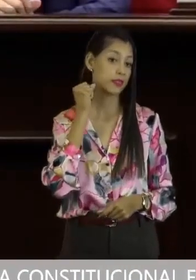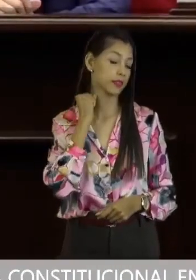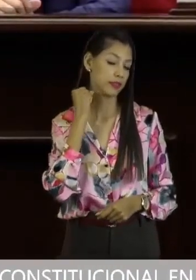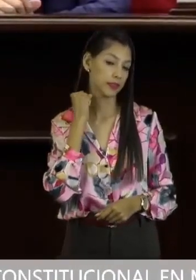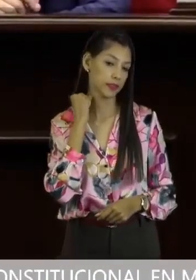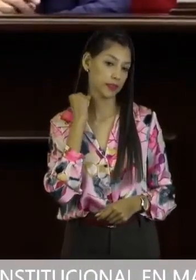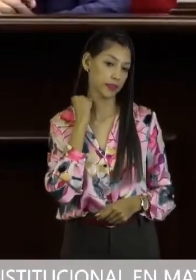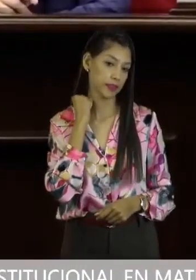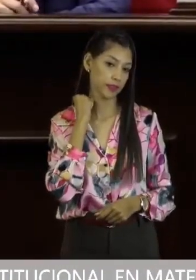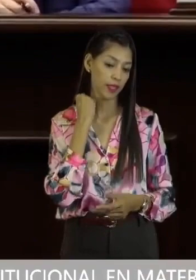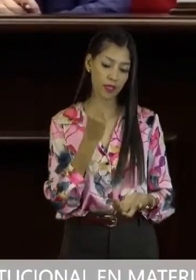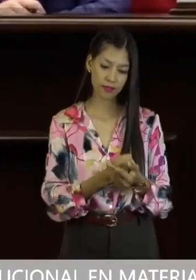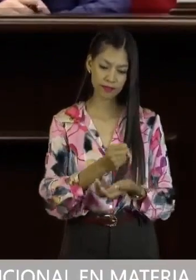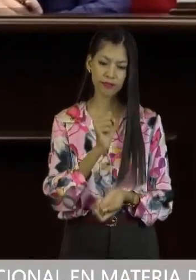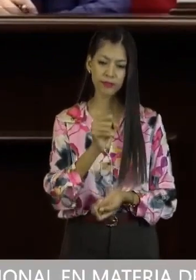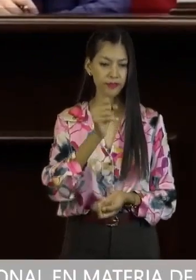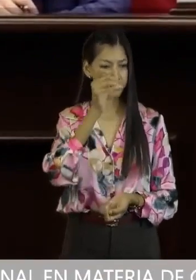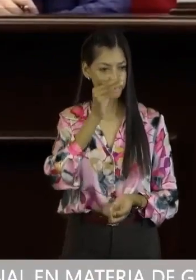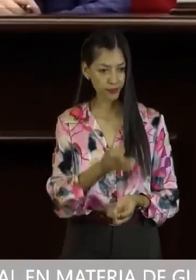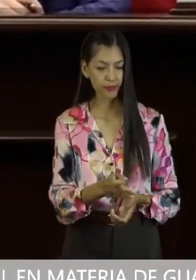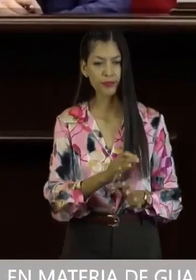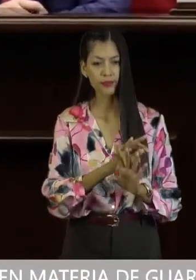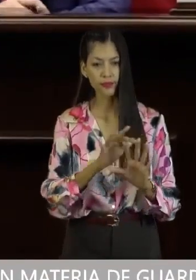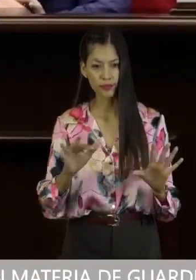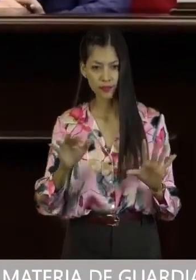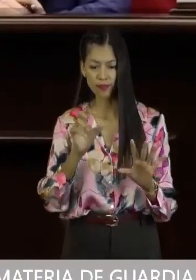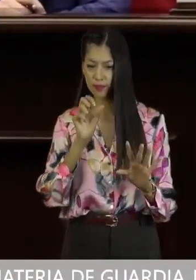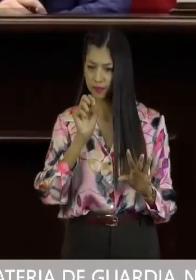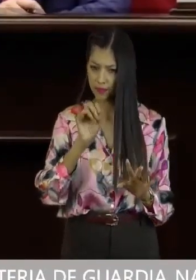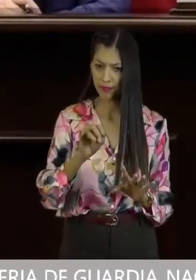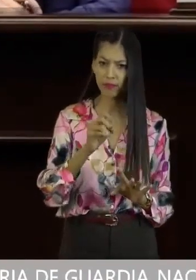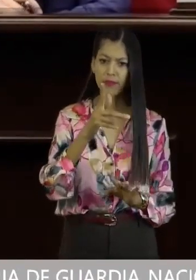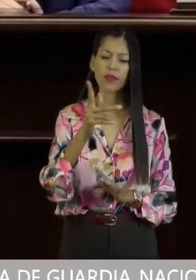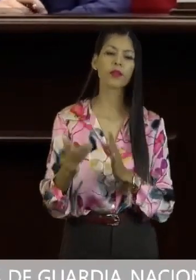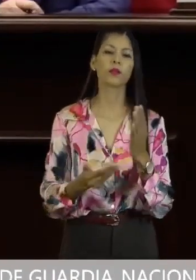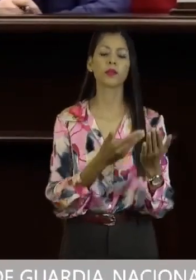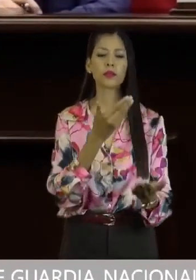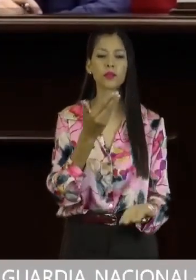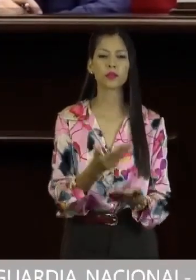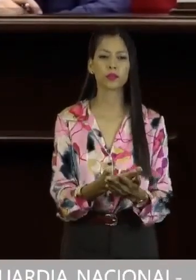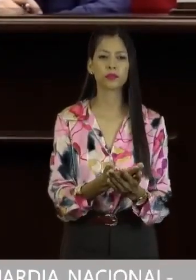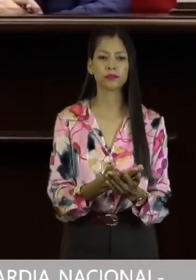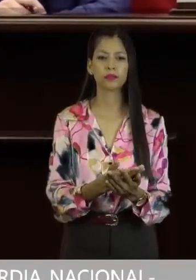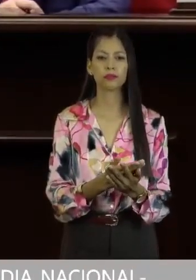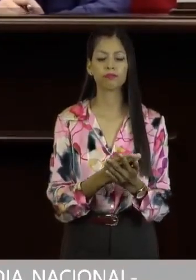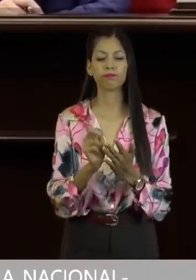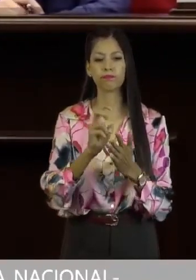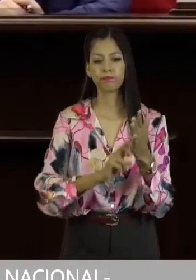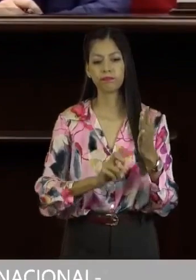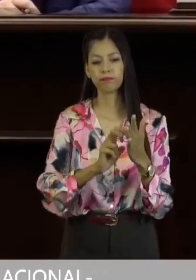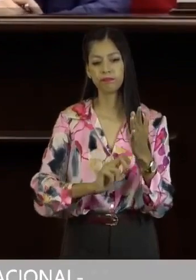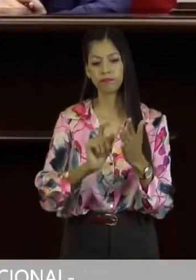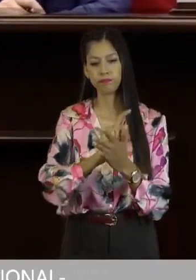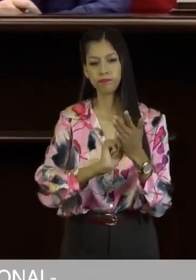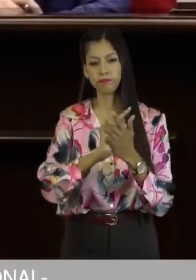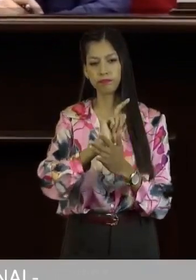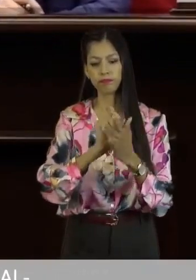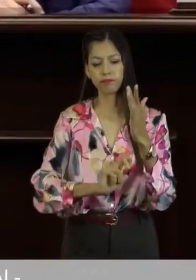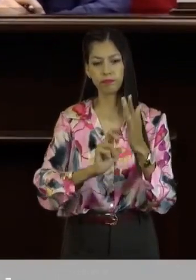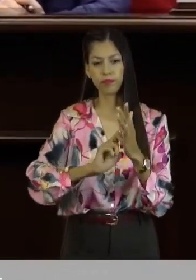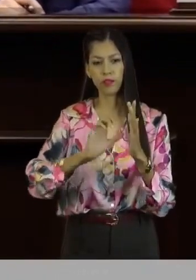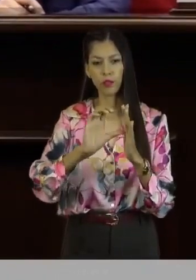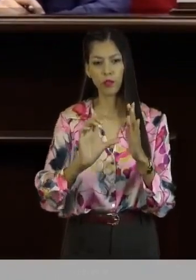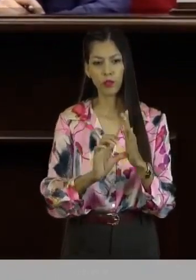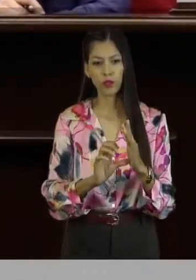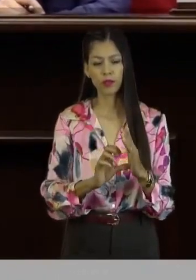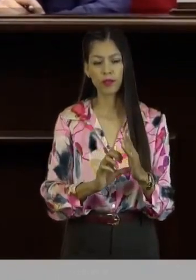Senadores, aprobaron una iniciativa de reforma constitucional mediante la cual, perdón,